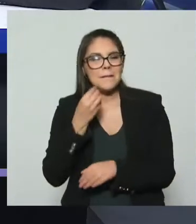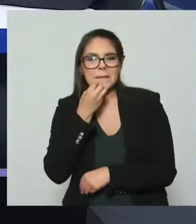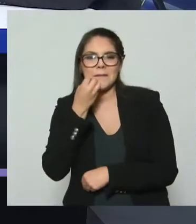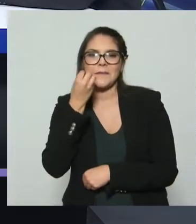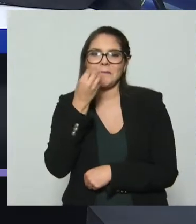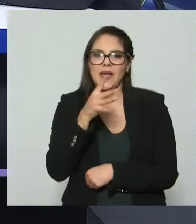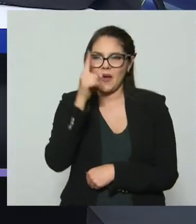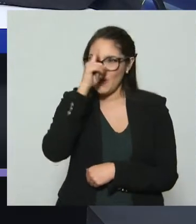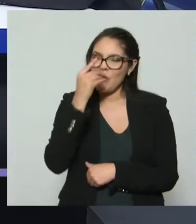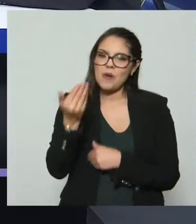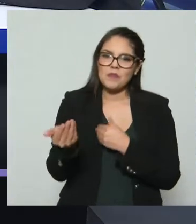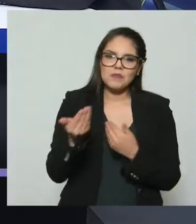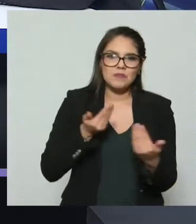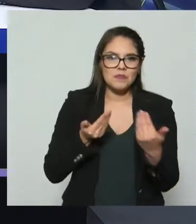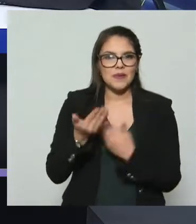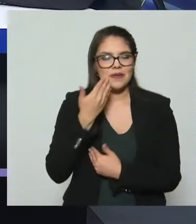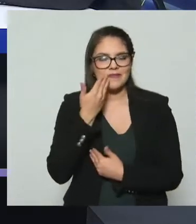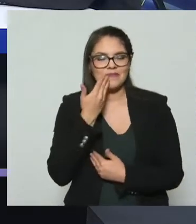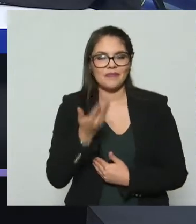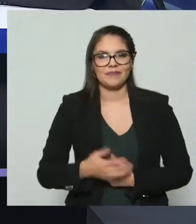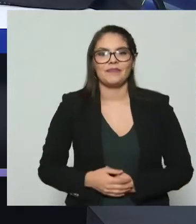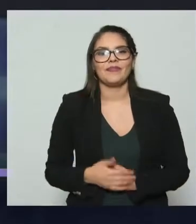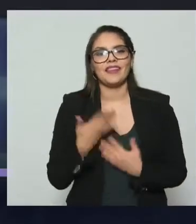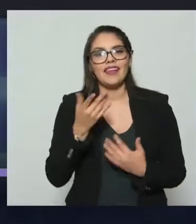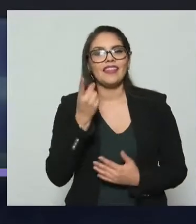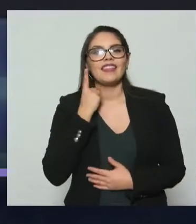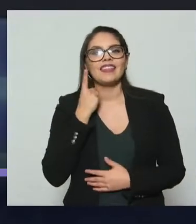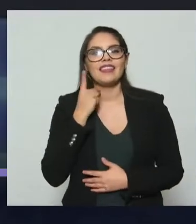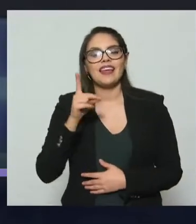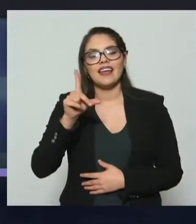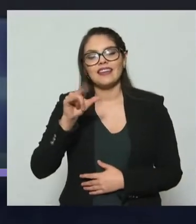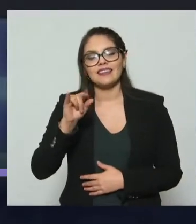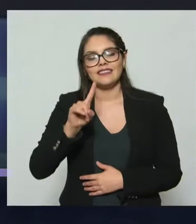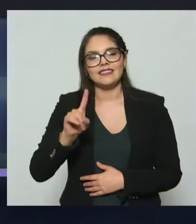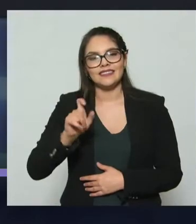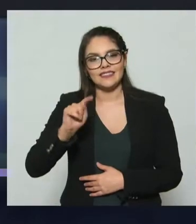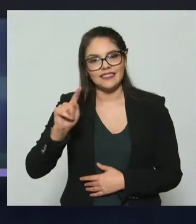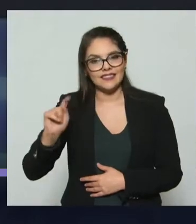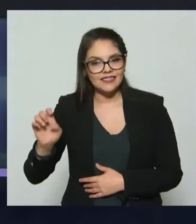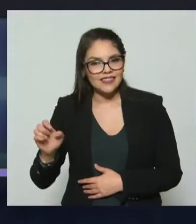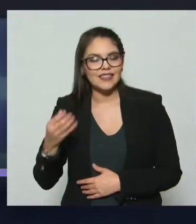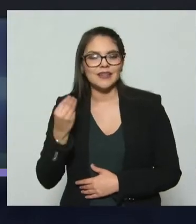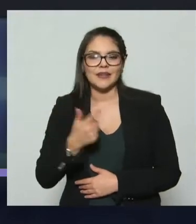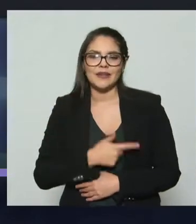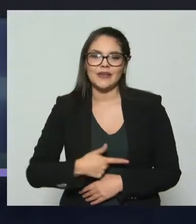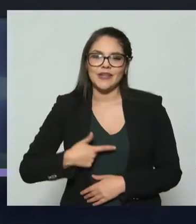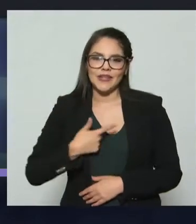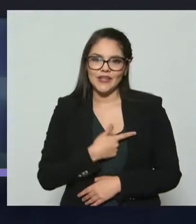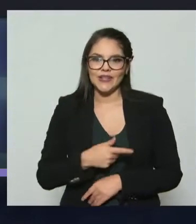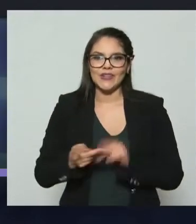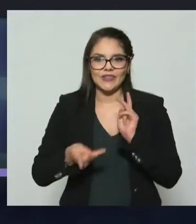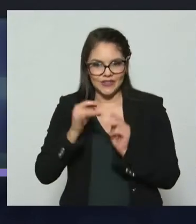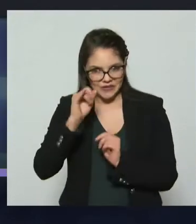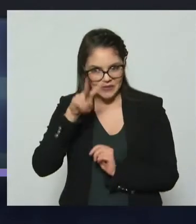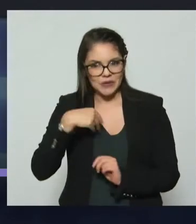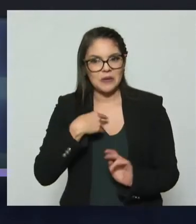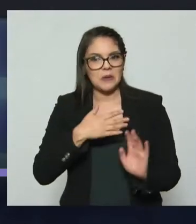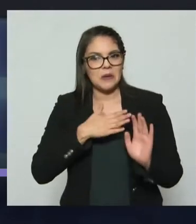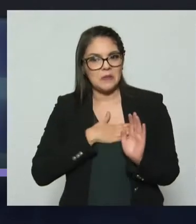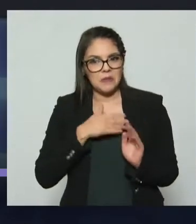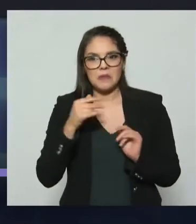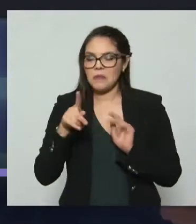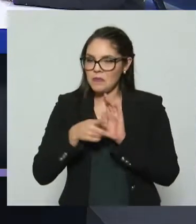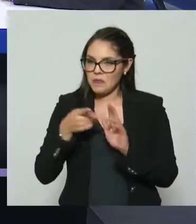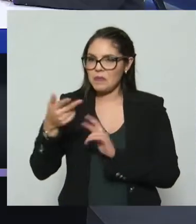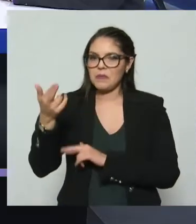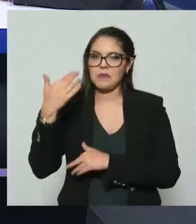crítica constructiva se agradece. Gracias. Y bueno, diputada Lisette Clavel, es un gusto siempre también conversar contigo, contamos contigo también. Comprometida contigo, con tu auditorio, claro